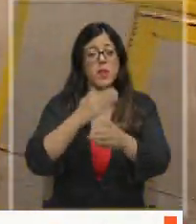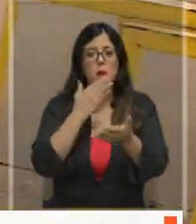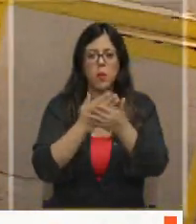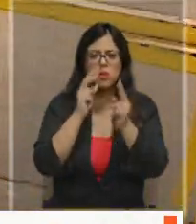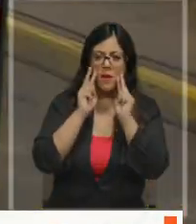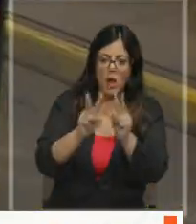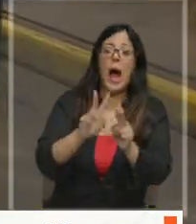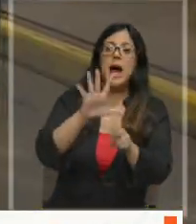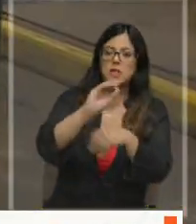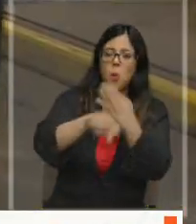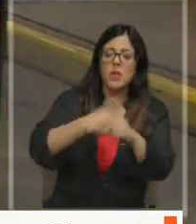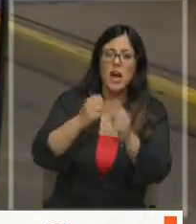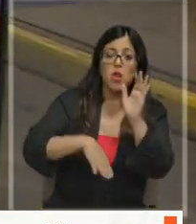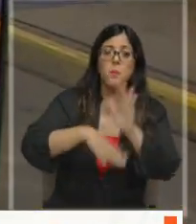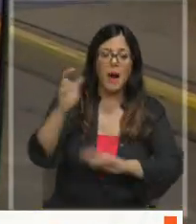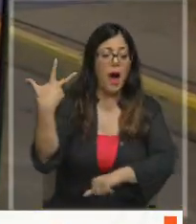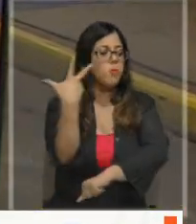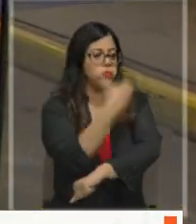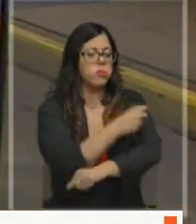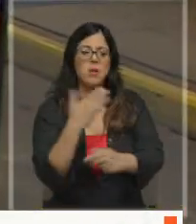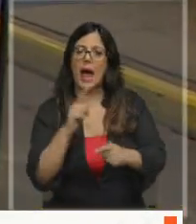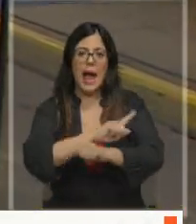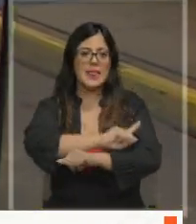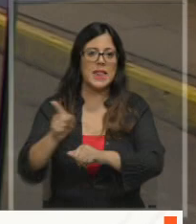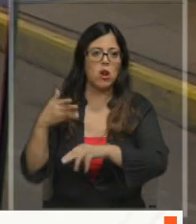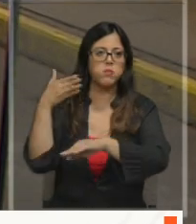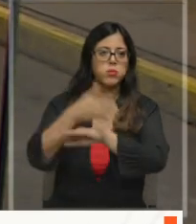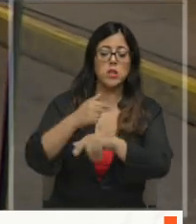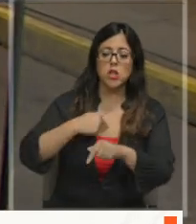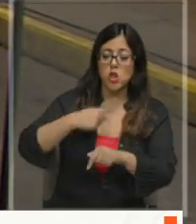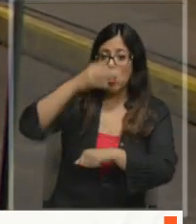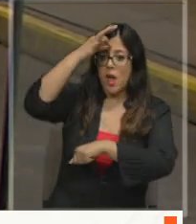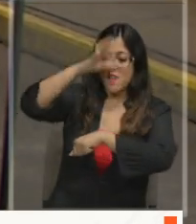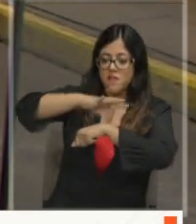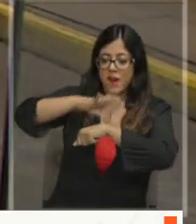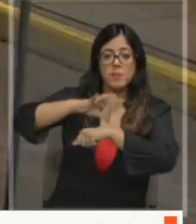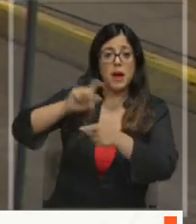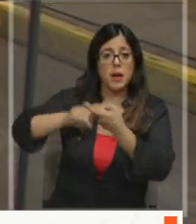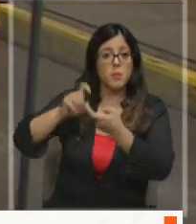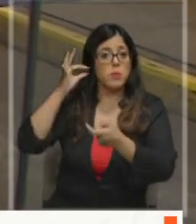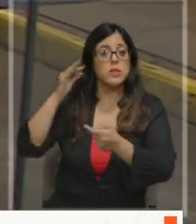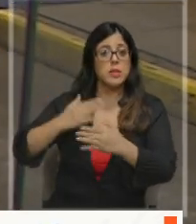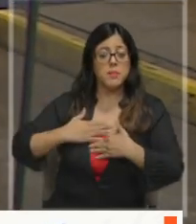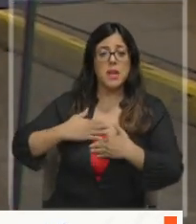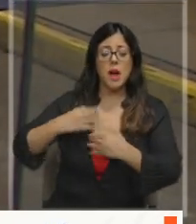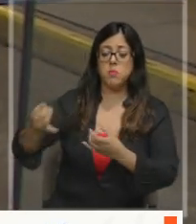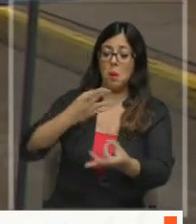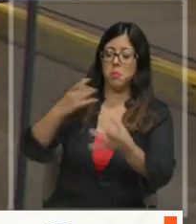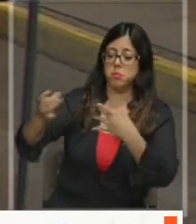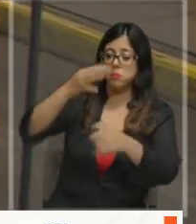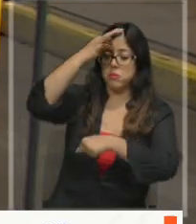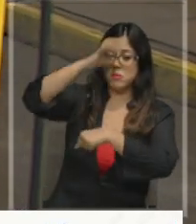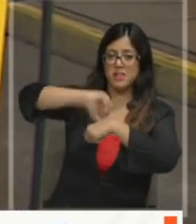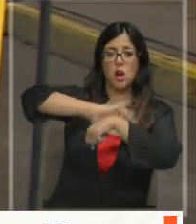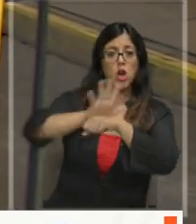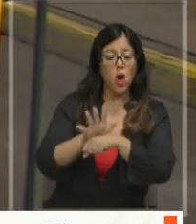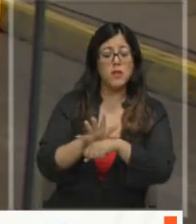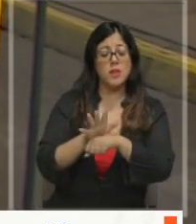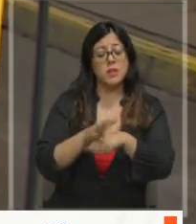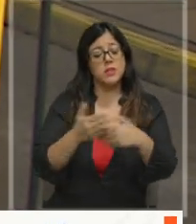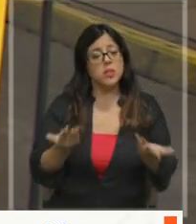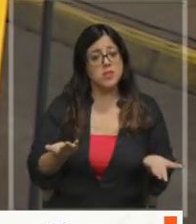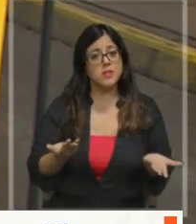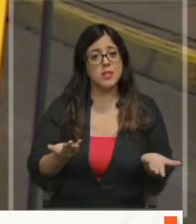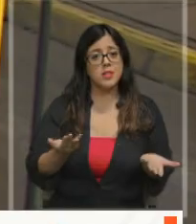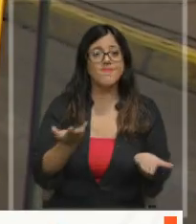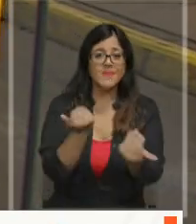en Las Condes. Me contagié de COVID en mi casa porque mi señora me contagió. Entonces creo que